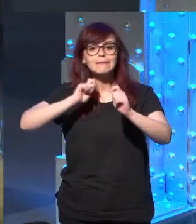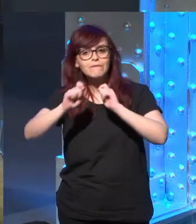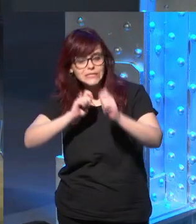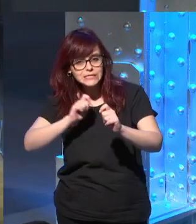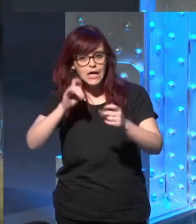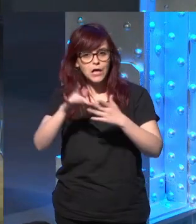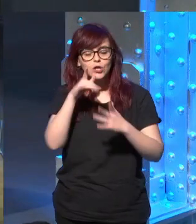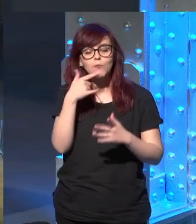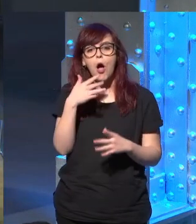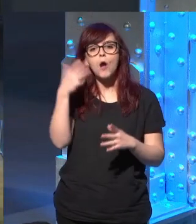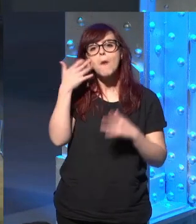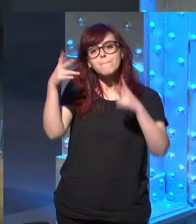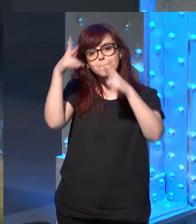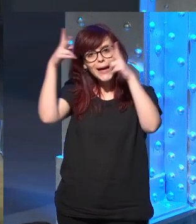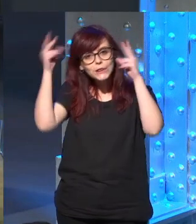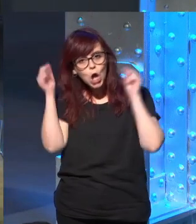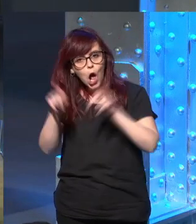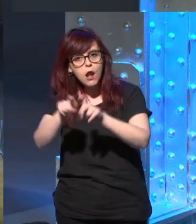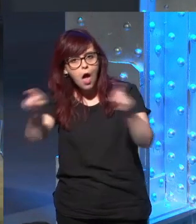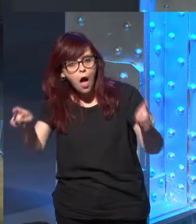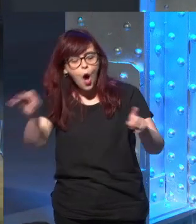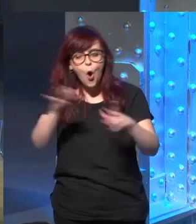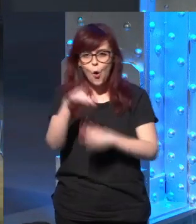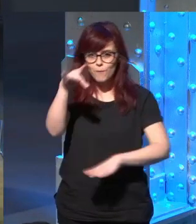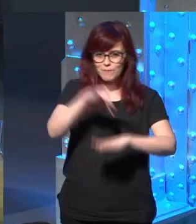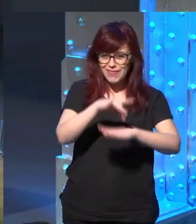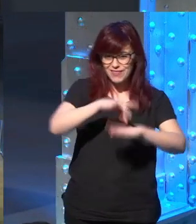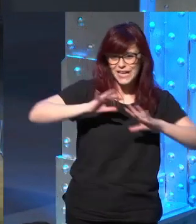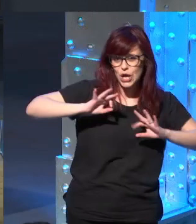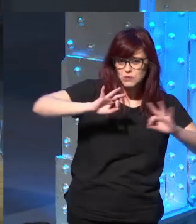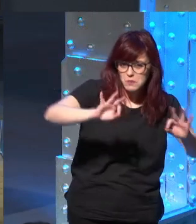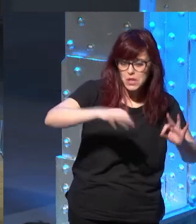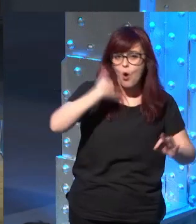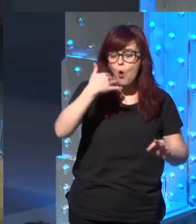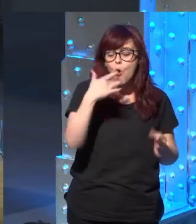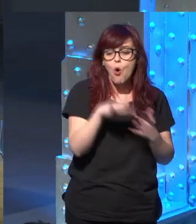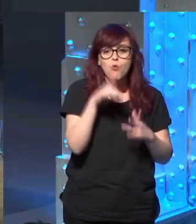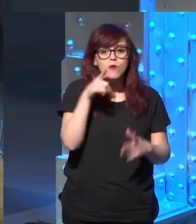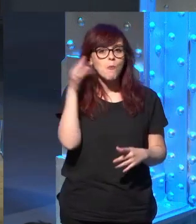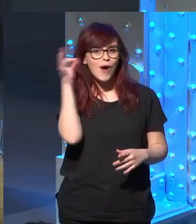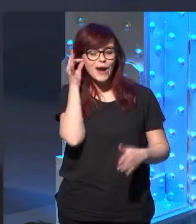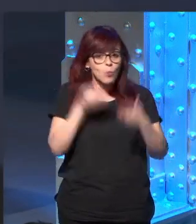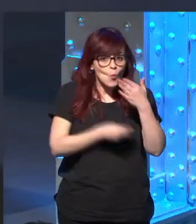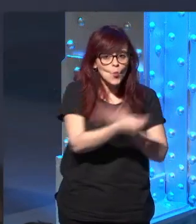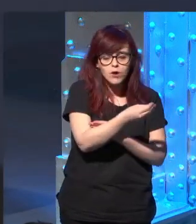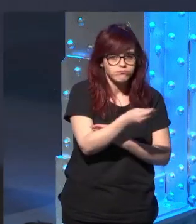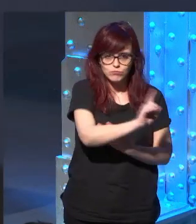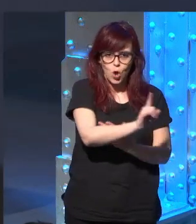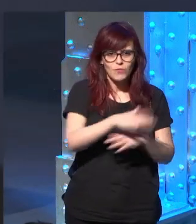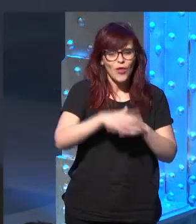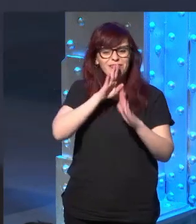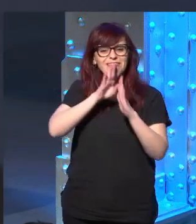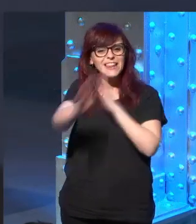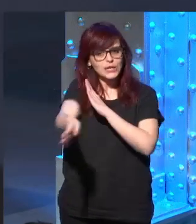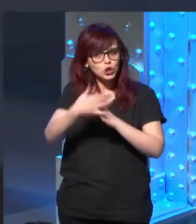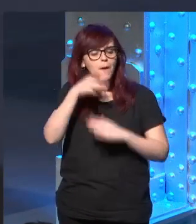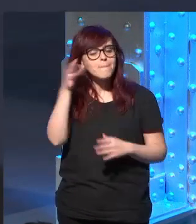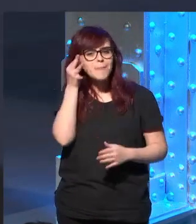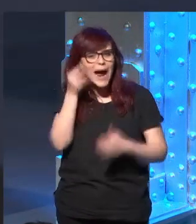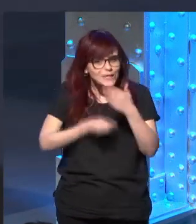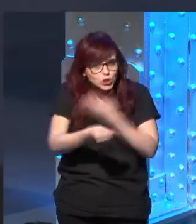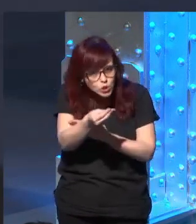entrevistar a un obstetra, a una matrona, a un médico y a una mujer que acaba de parir, lo que hago es directamente ir al parto y vivirlo